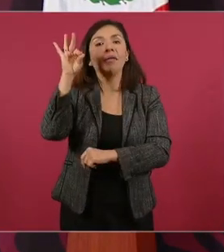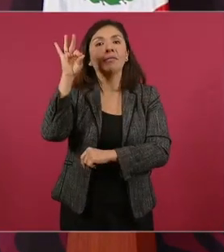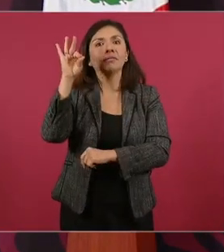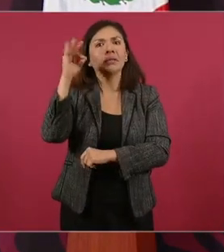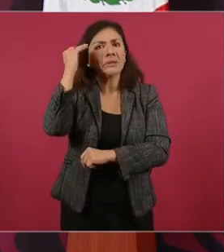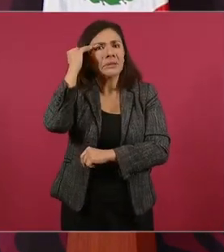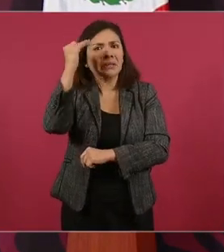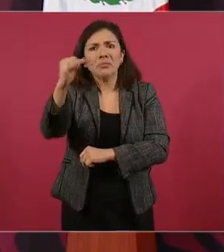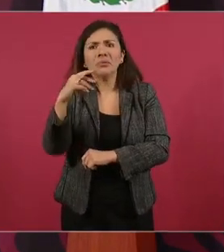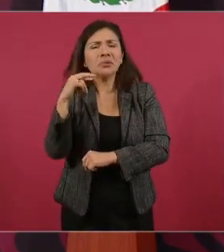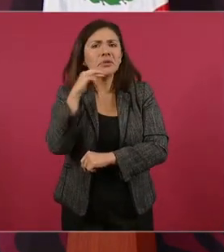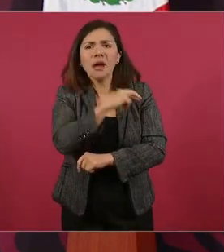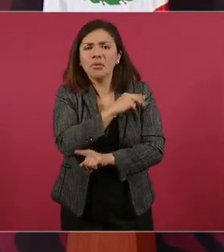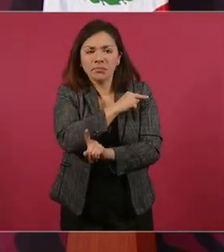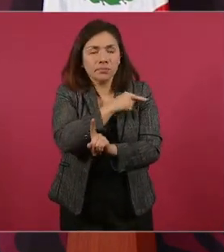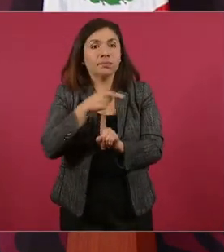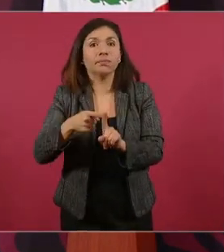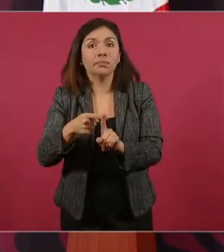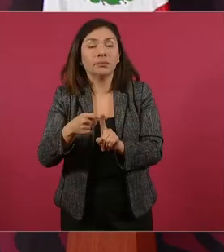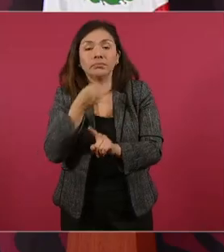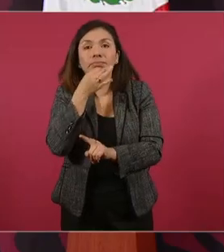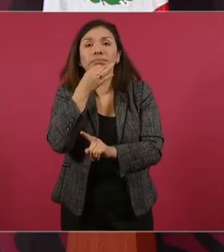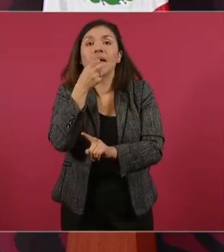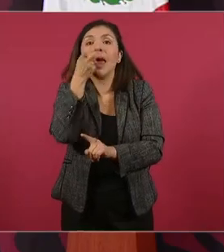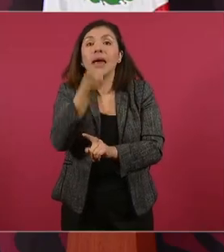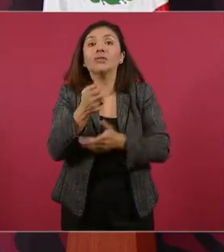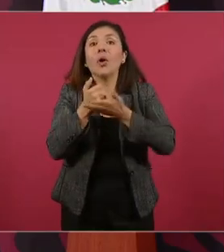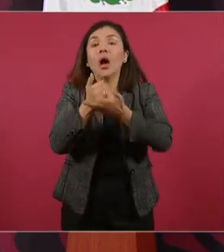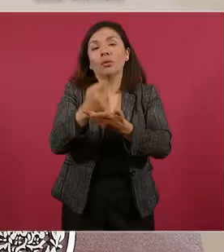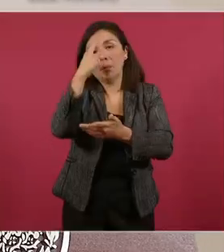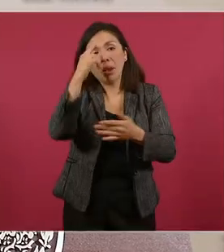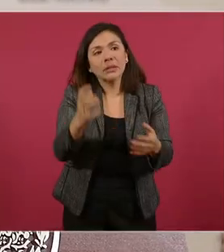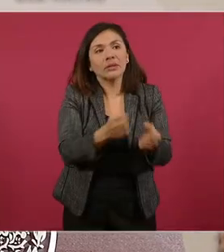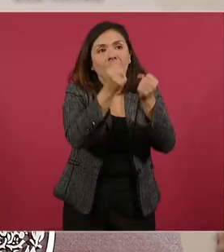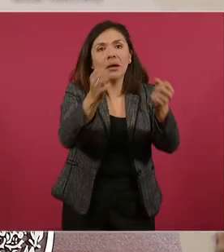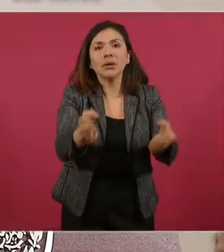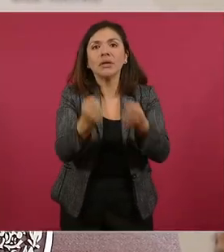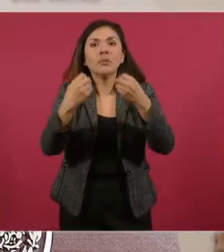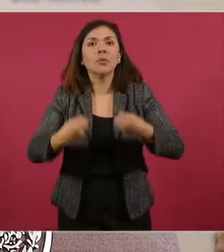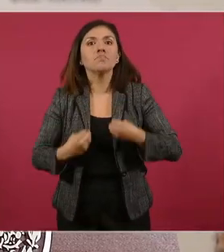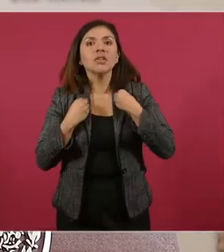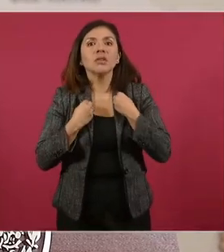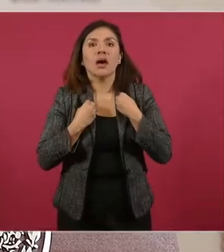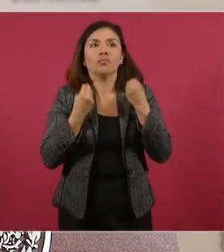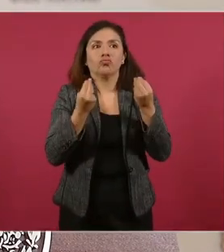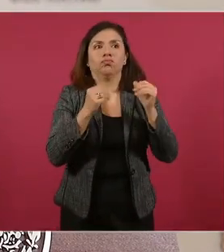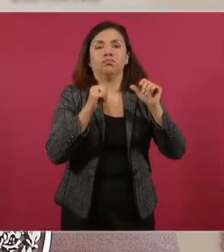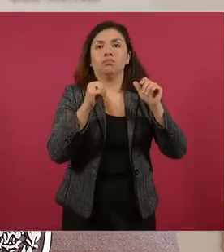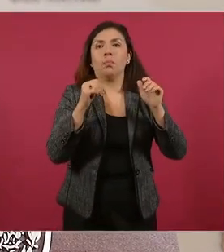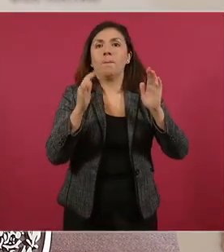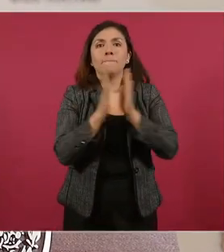muy poco tiempo y eso ayudó muchísimo a salvar vidas, mucho, mucho, mucho.